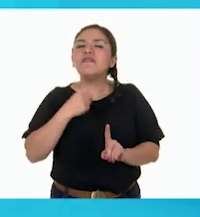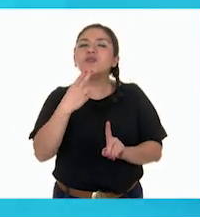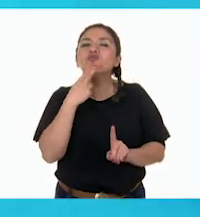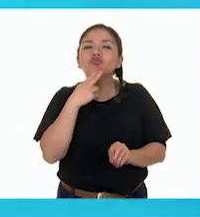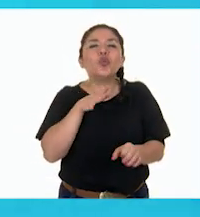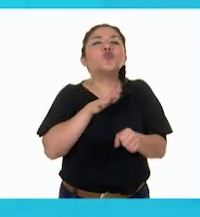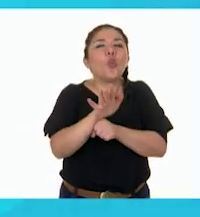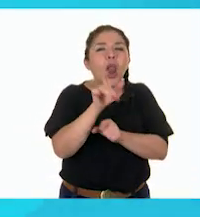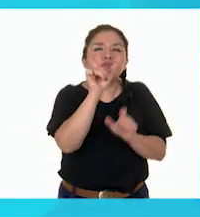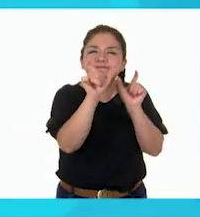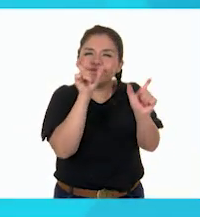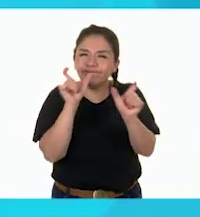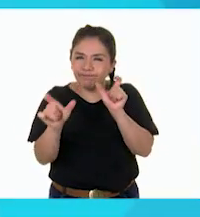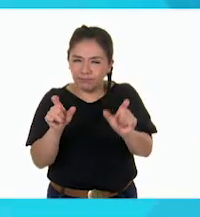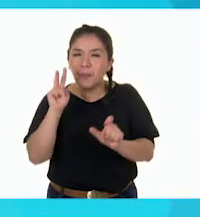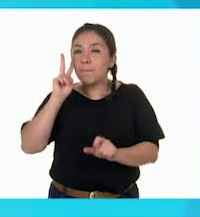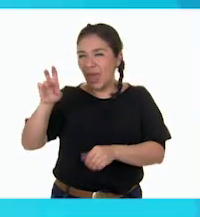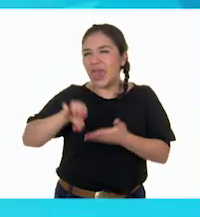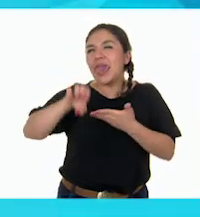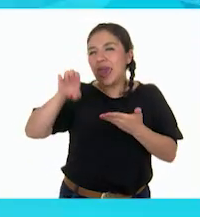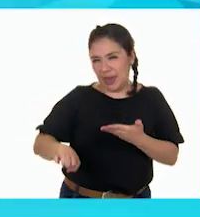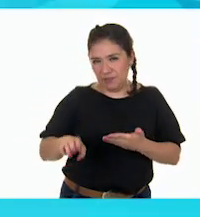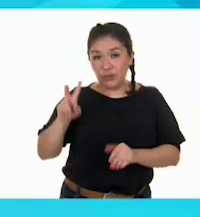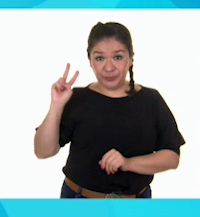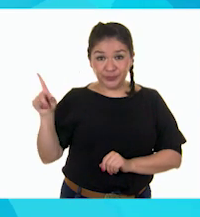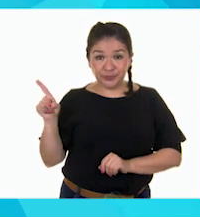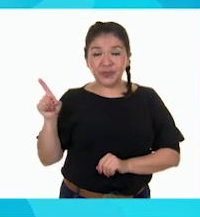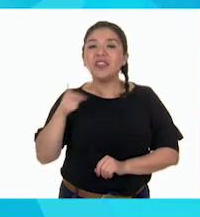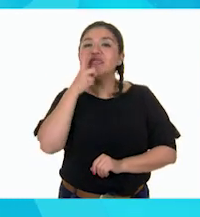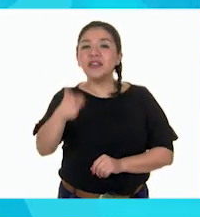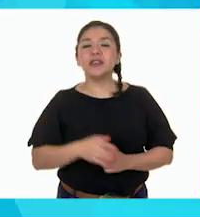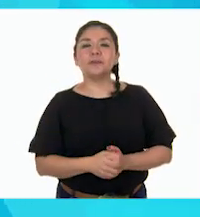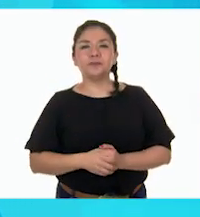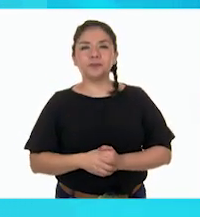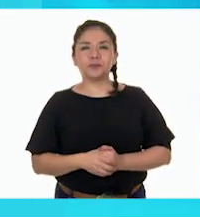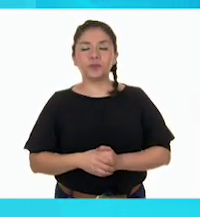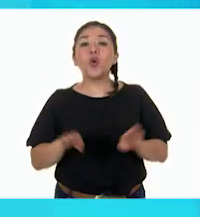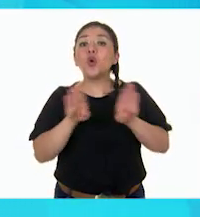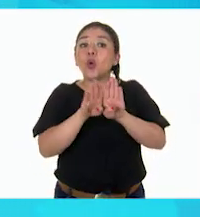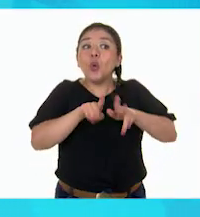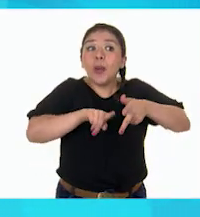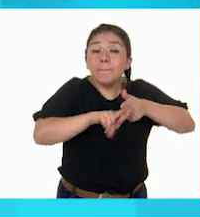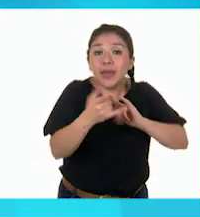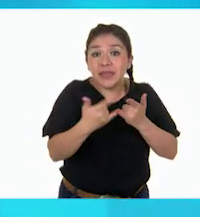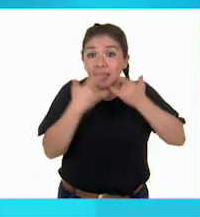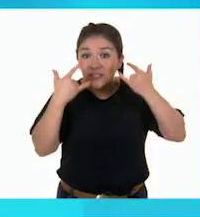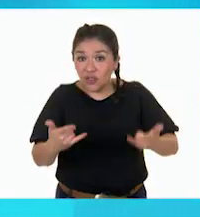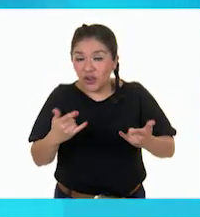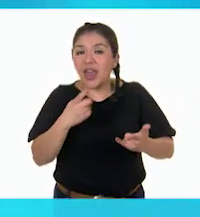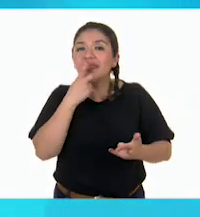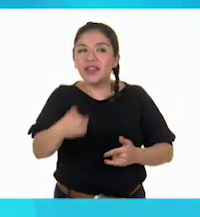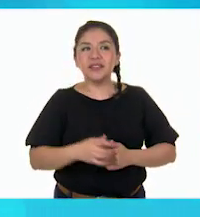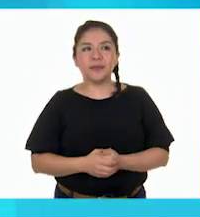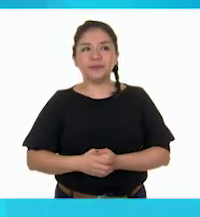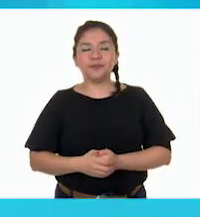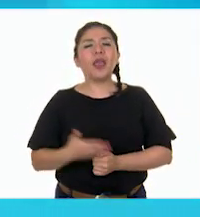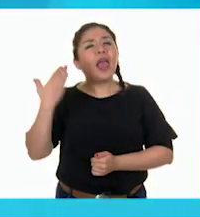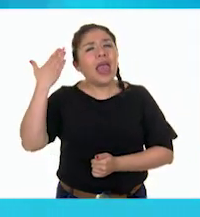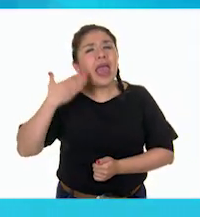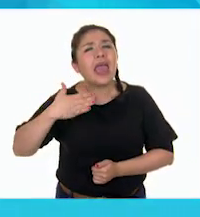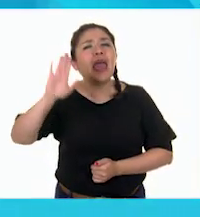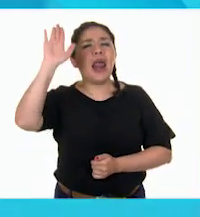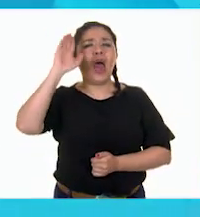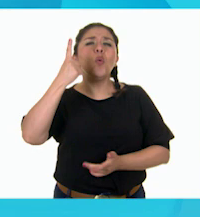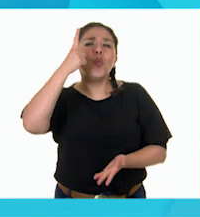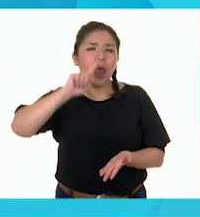utilizan. Ahí hay un ejemplo, Marianita. Dice, para iniciar la historia, ¿qué dice abajo? Érase que